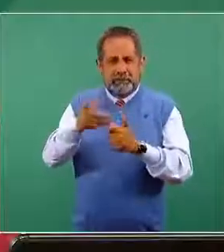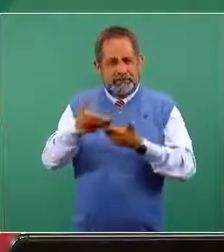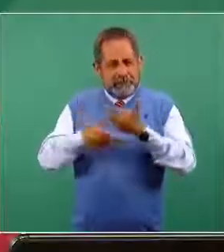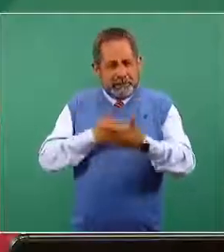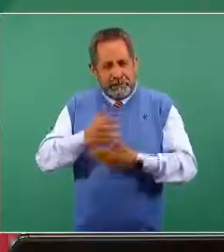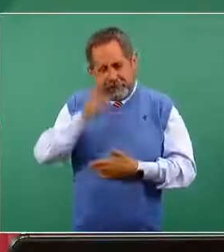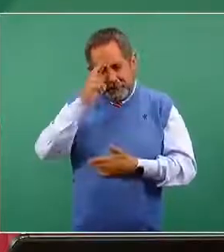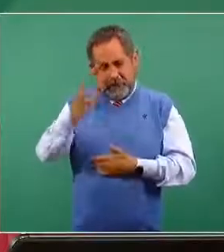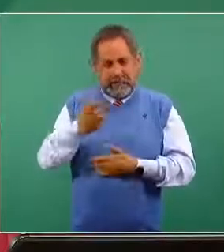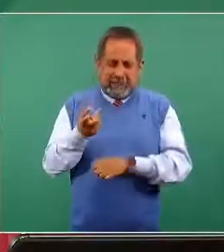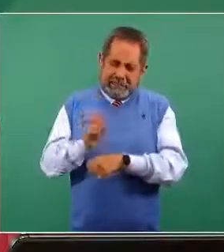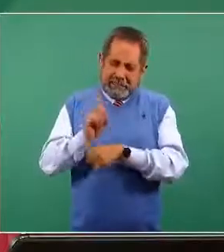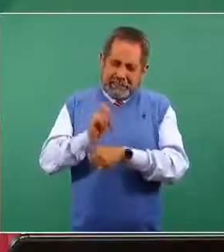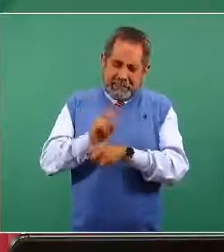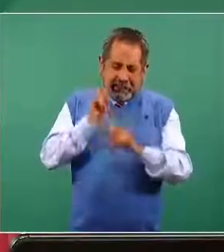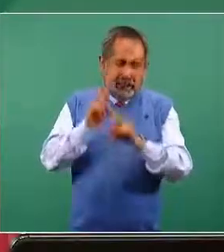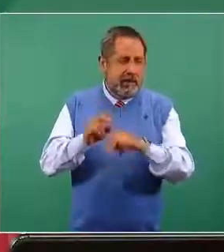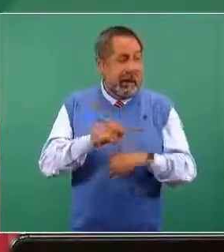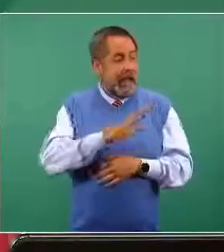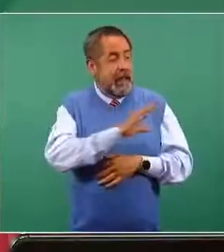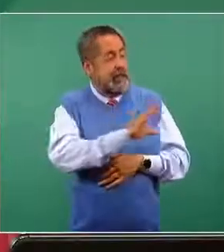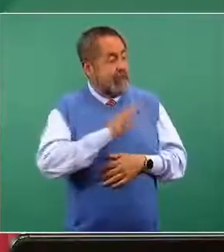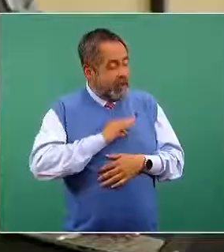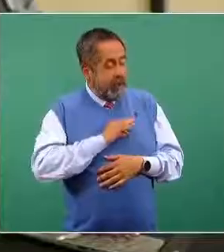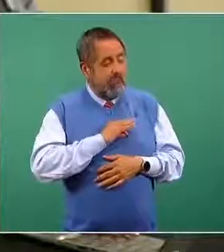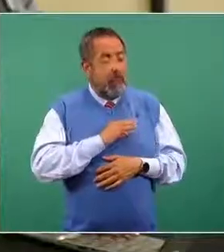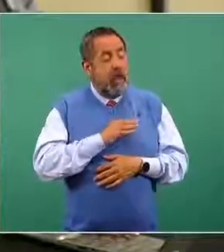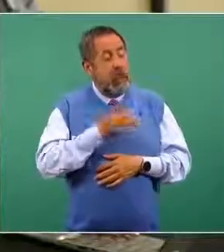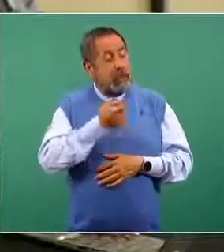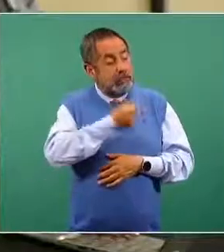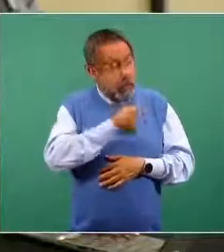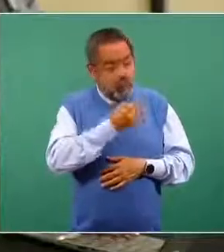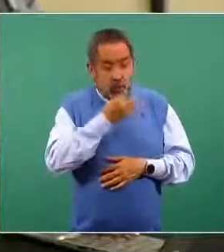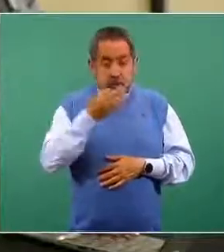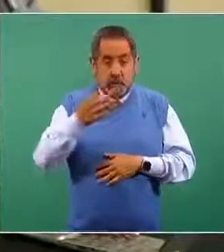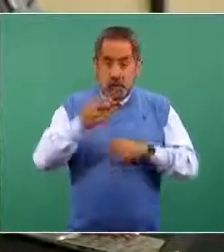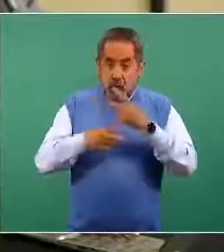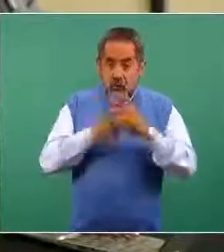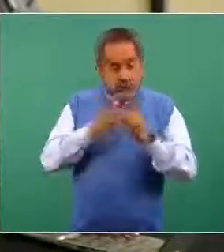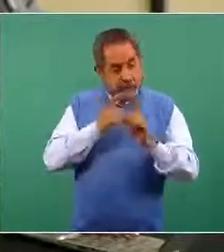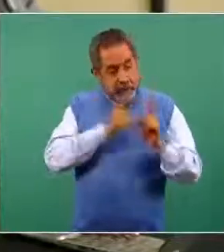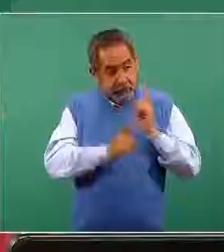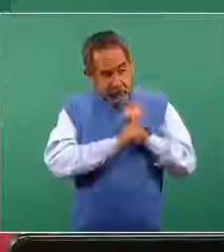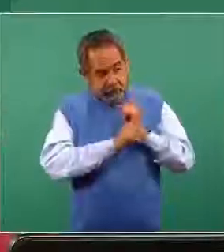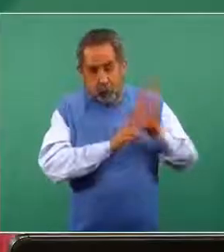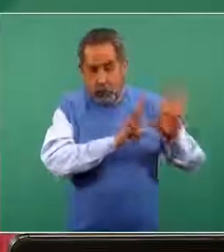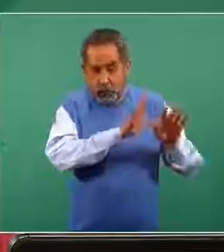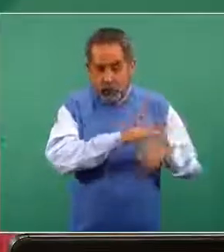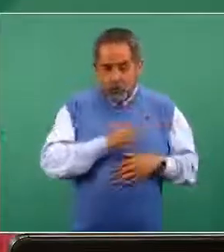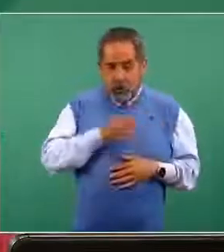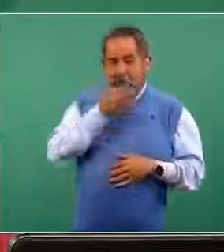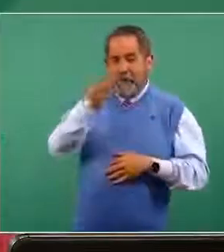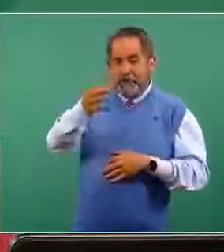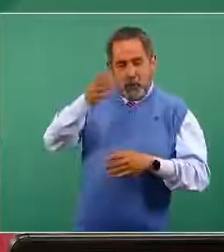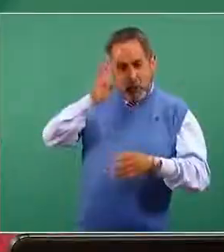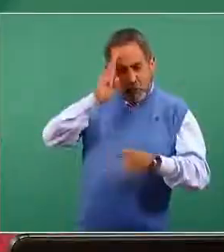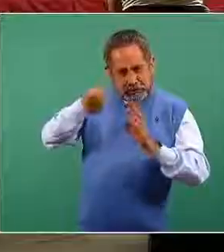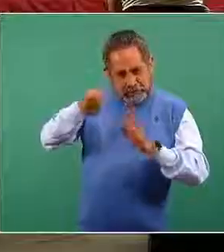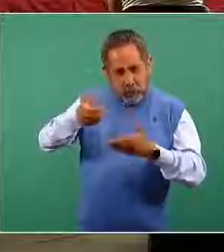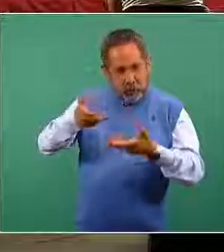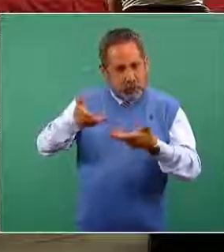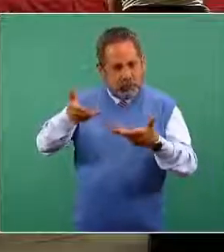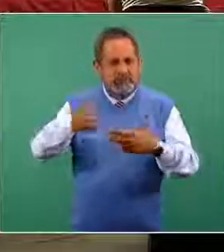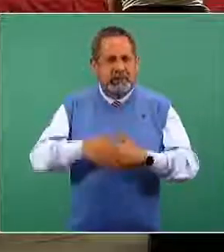respeto y ve todos los días. Me dijo, si no le das mis saludos, voy a ir sobre usted. Digo, sé que ya cumplí. Pero bueno, ya haciendo un lado